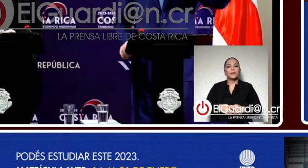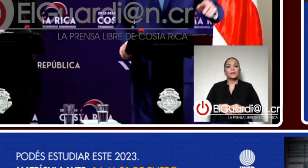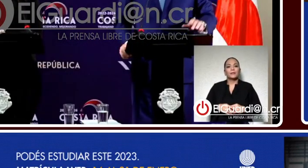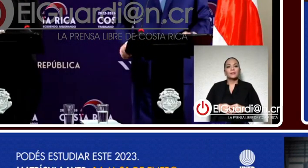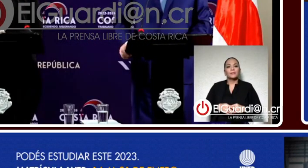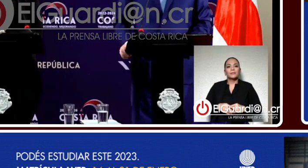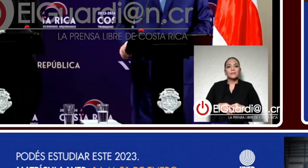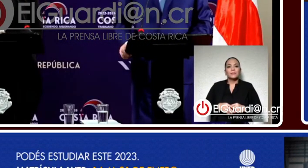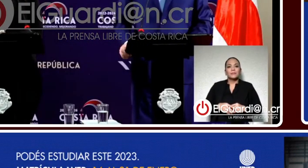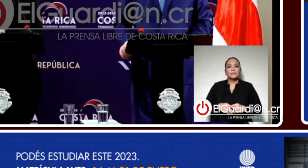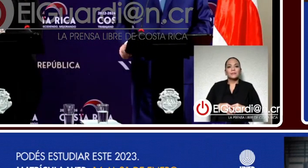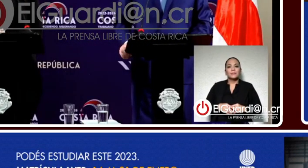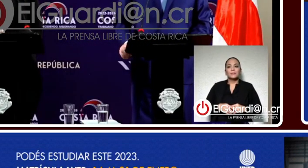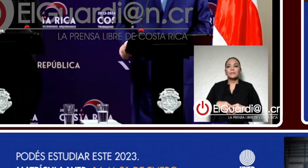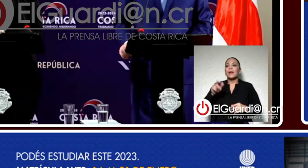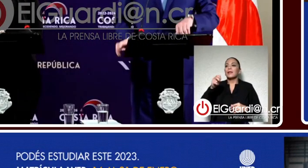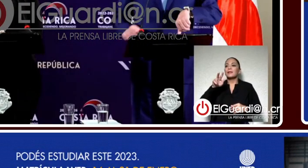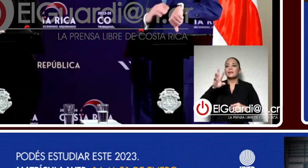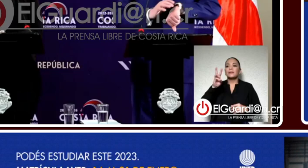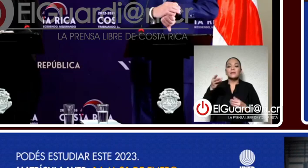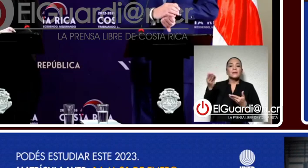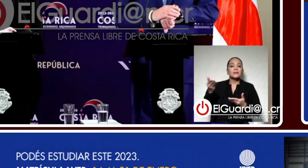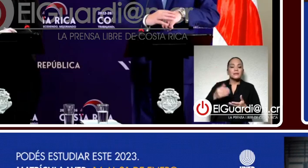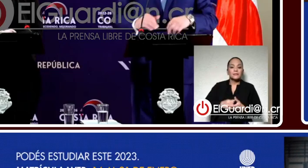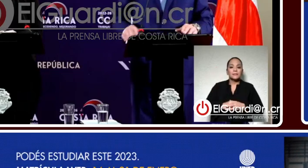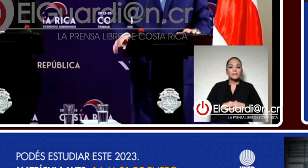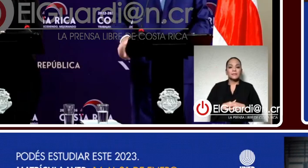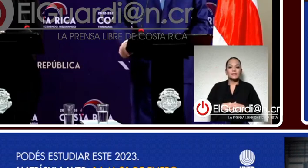Sí, por favor, Canal 36.